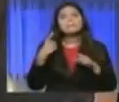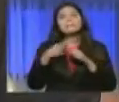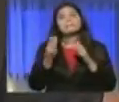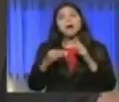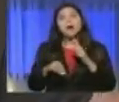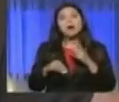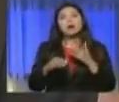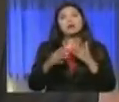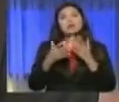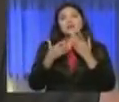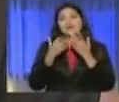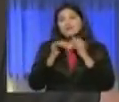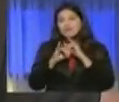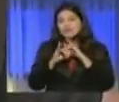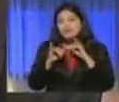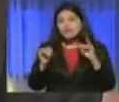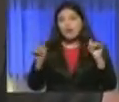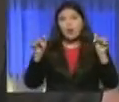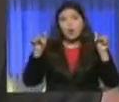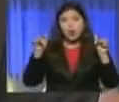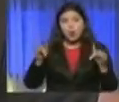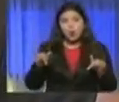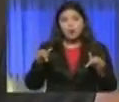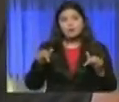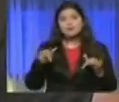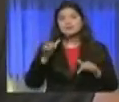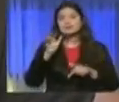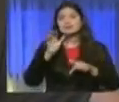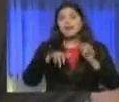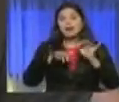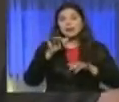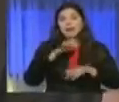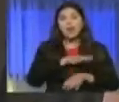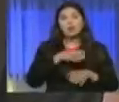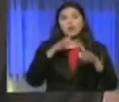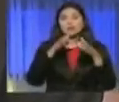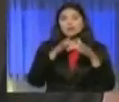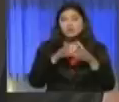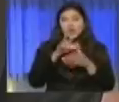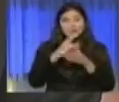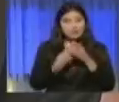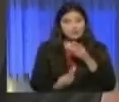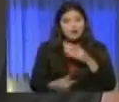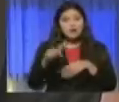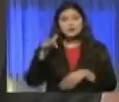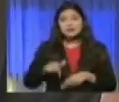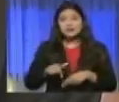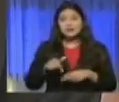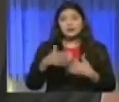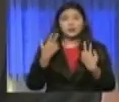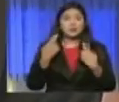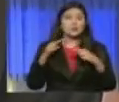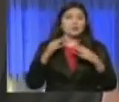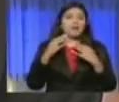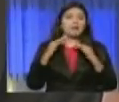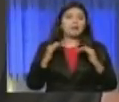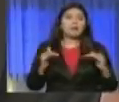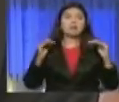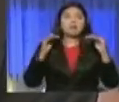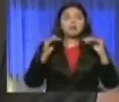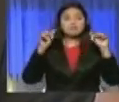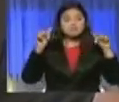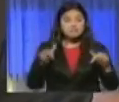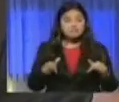la culminación en el día de hoy de la Secretaría de la Comisión Mixta de Alto Nivel, que sirve